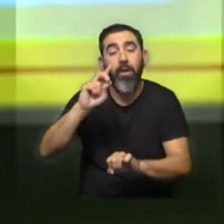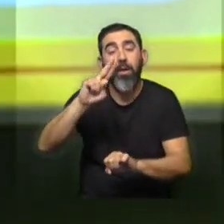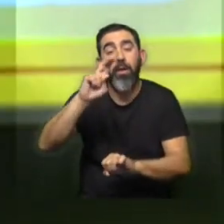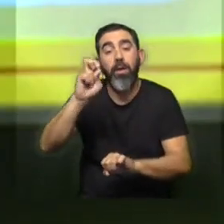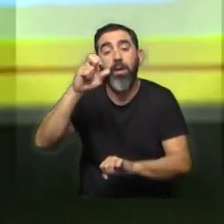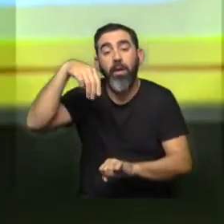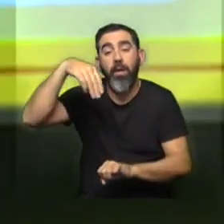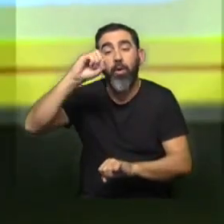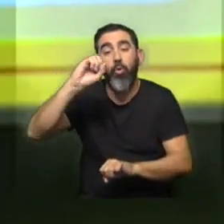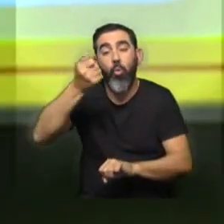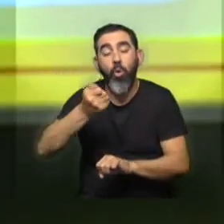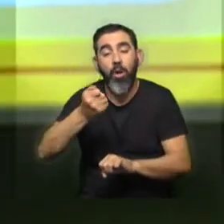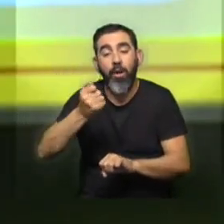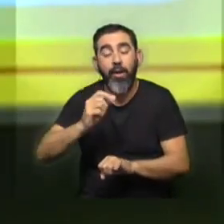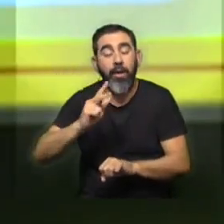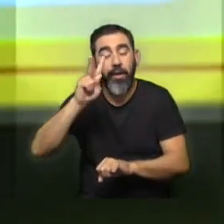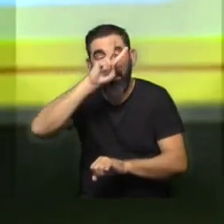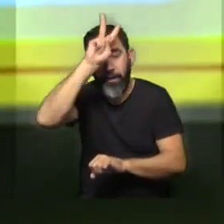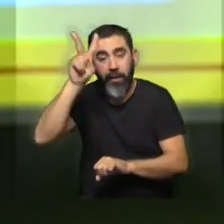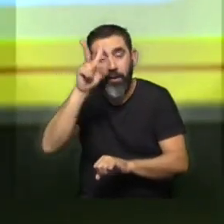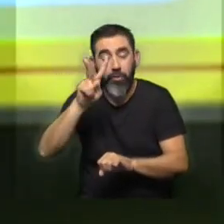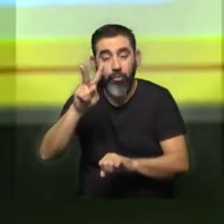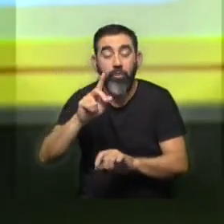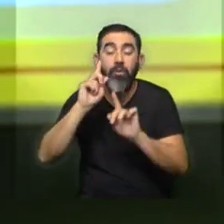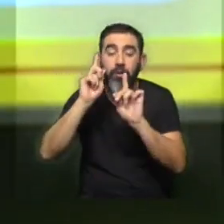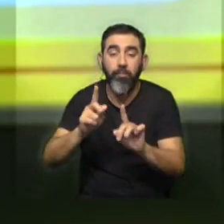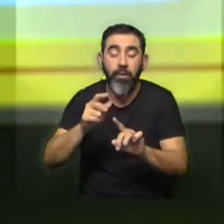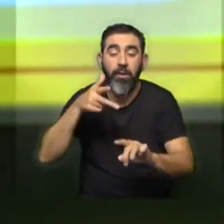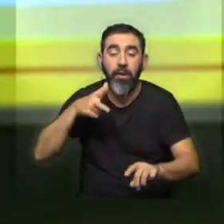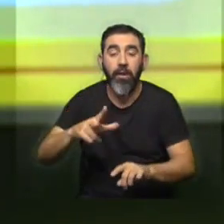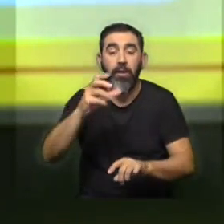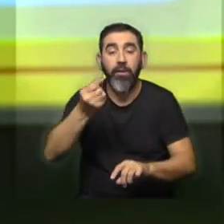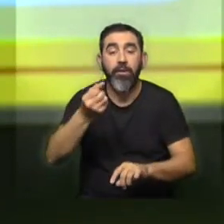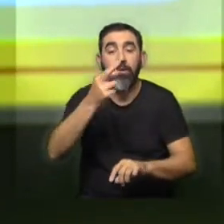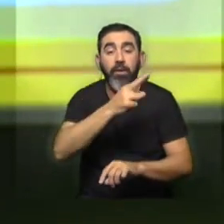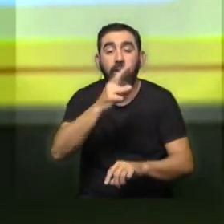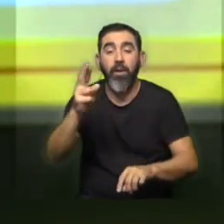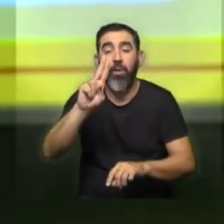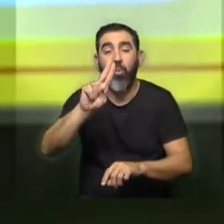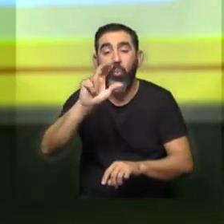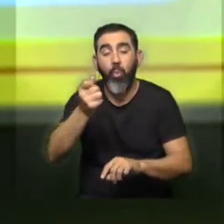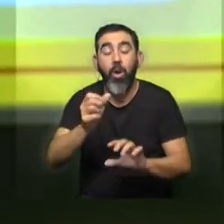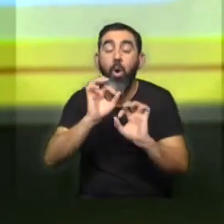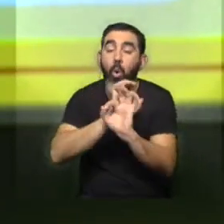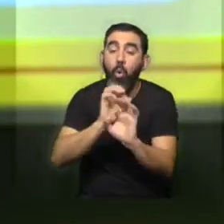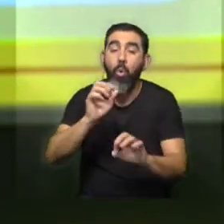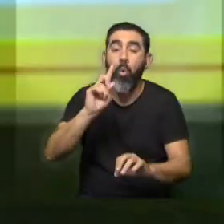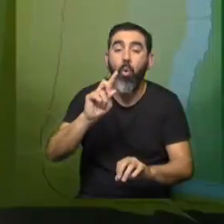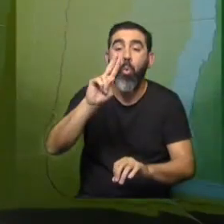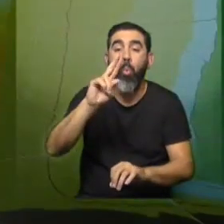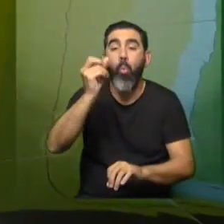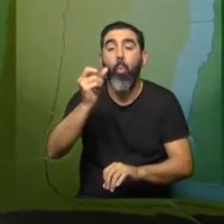también conocidos como minuanos, al menos, pero también hay referencias a charrúas o incluso a guaraníes construyendo este